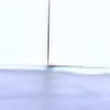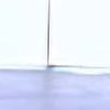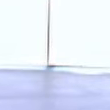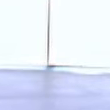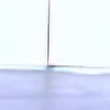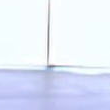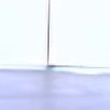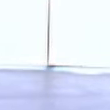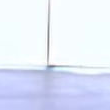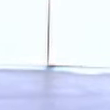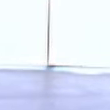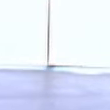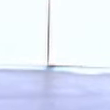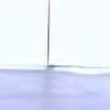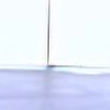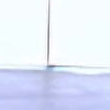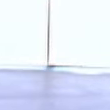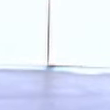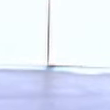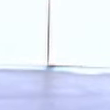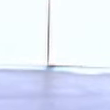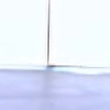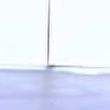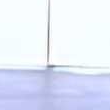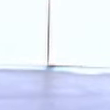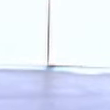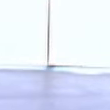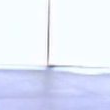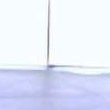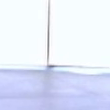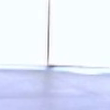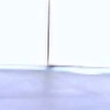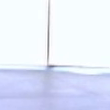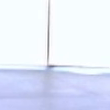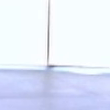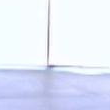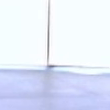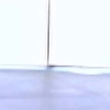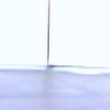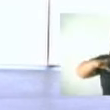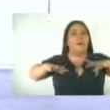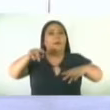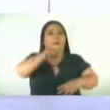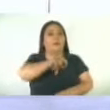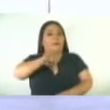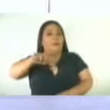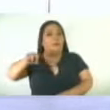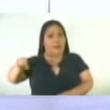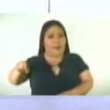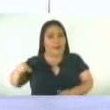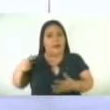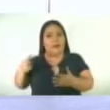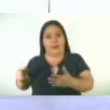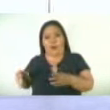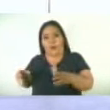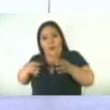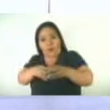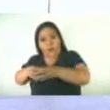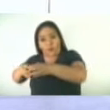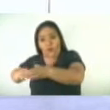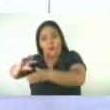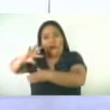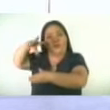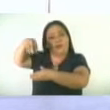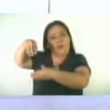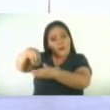Iniciamos con el detalle de la información presentándole el balance final de las emergencias atendidas durante las vacaciones. Las autoridades que conforman la